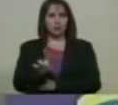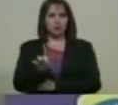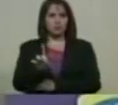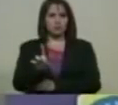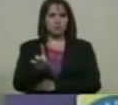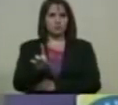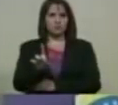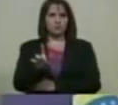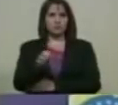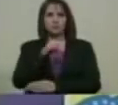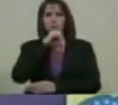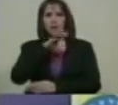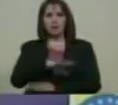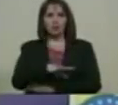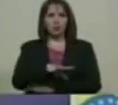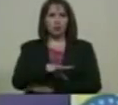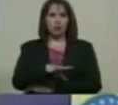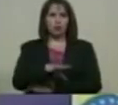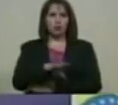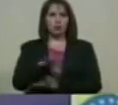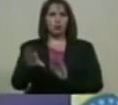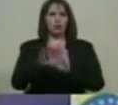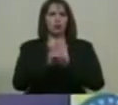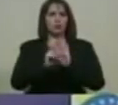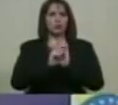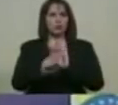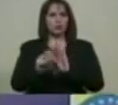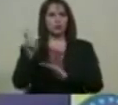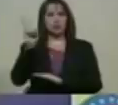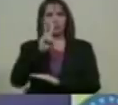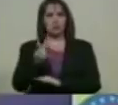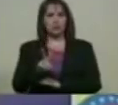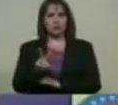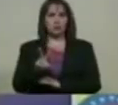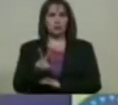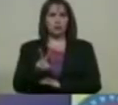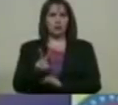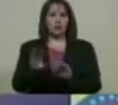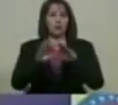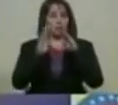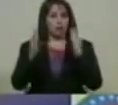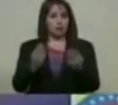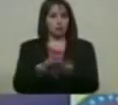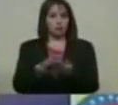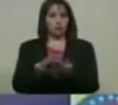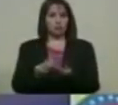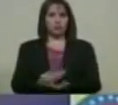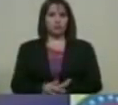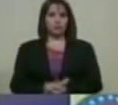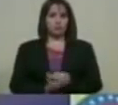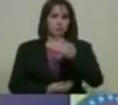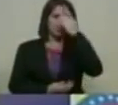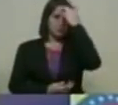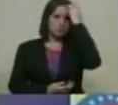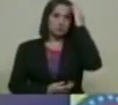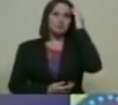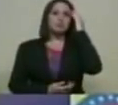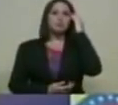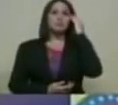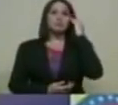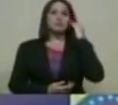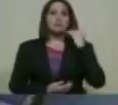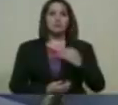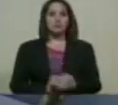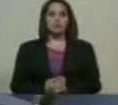únicos en la historia constitucional de Venezuela y en la historia constitucional en el mundo inclusive. La Asamblea Nacional